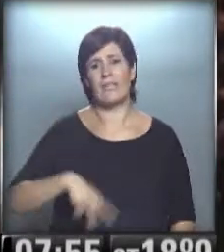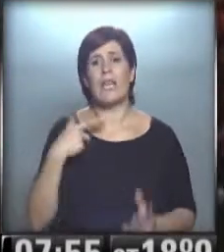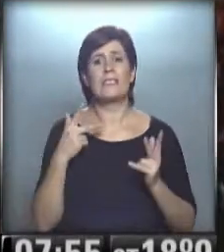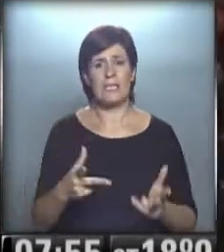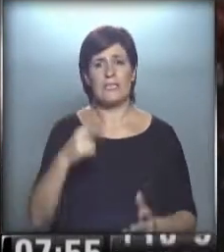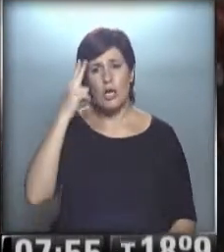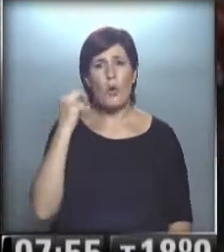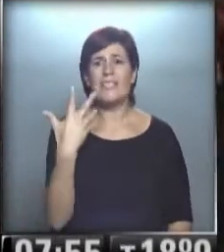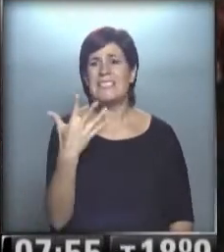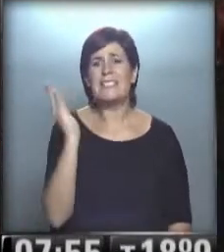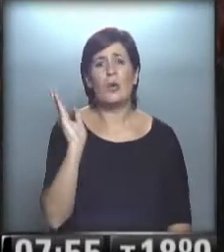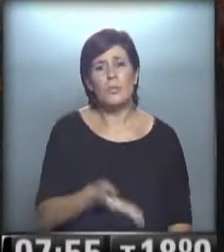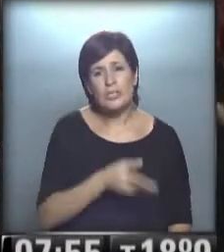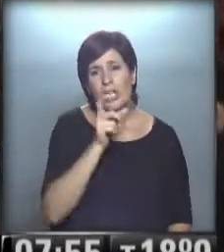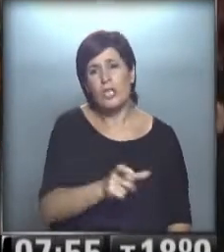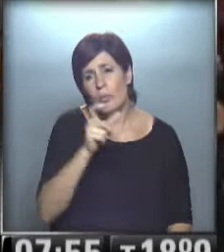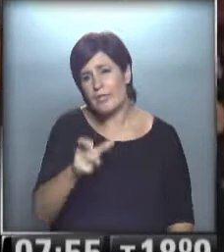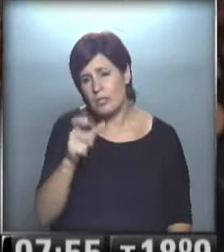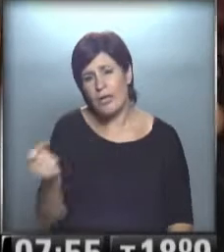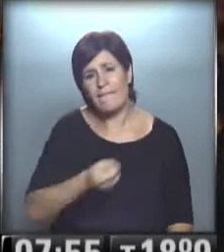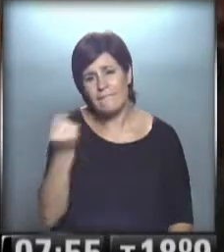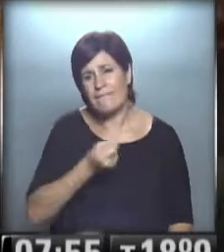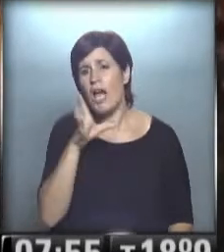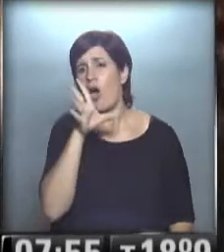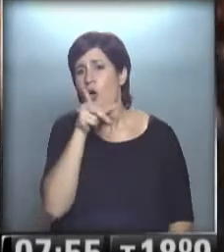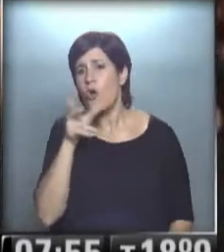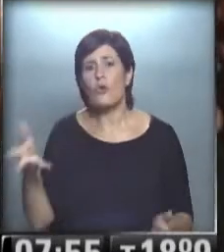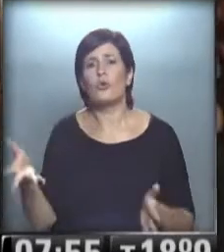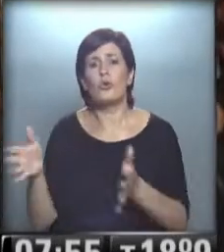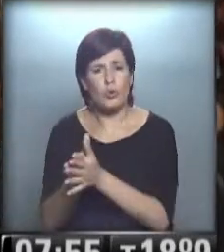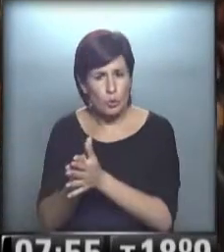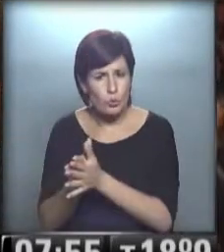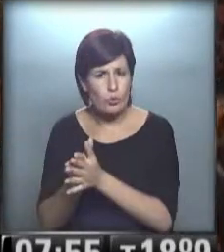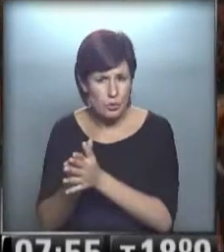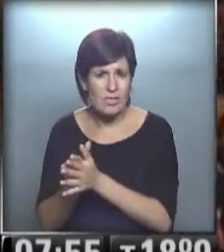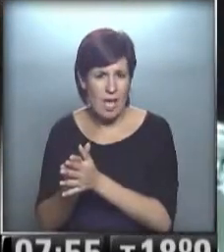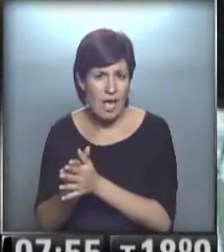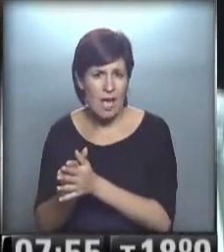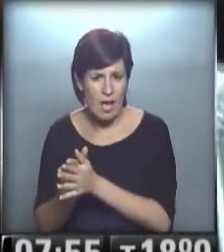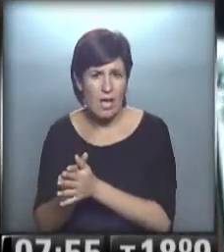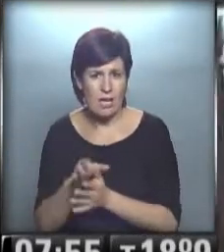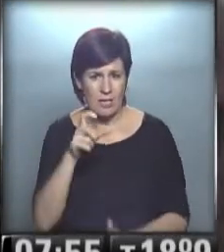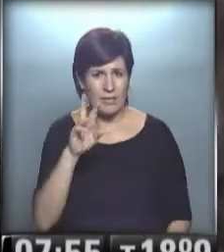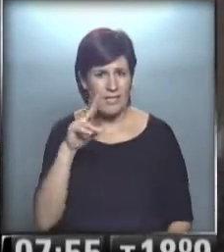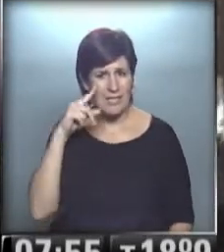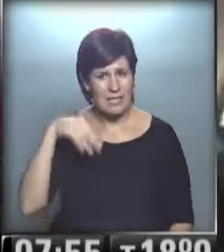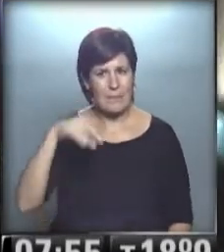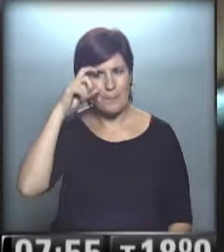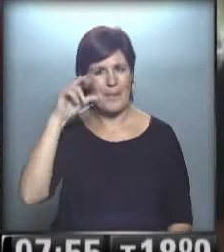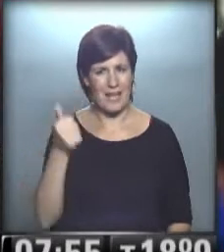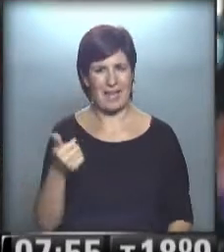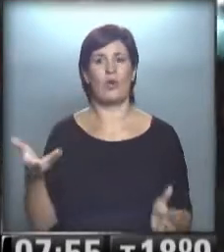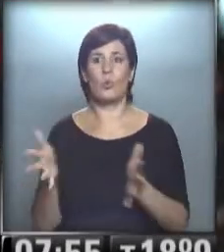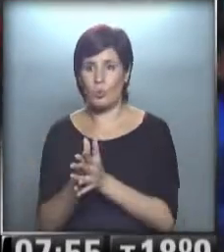de un 95% a favor de la reunificación de Crimea con el